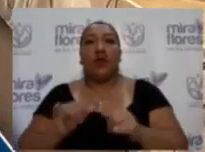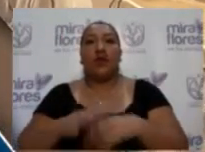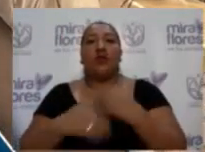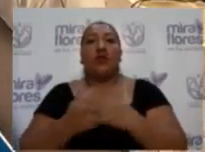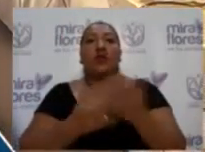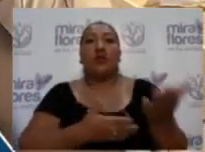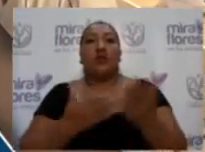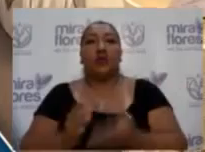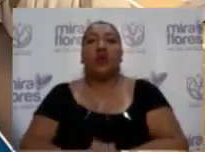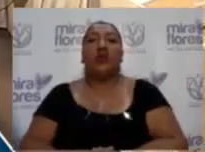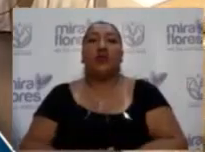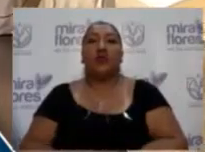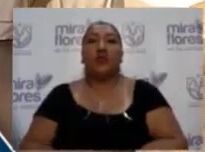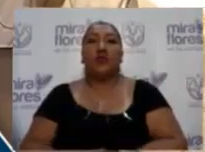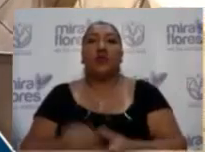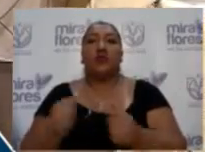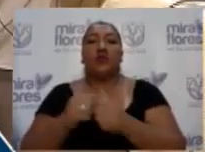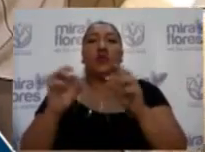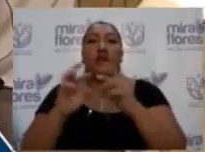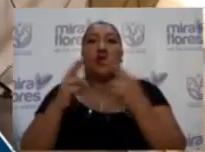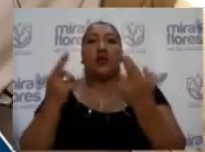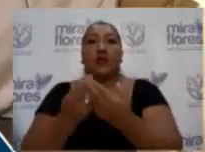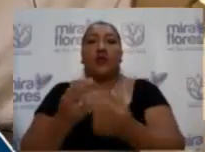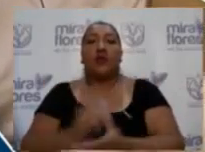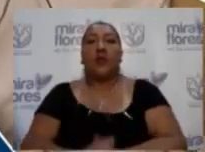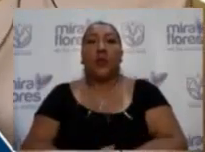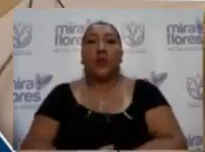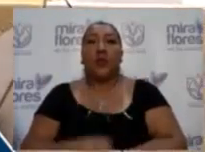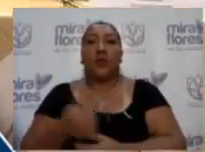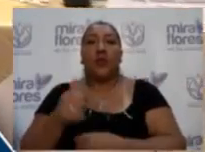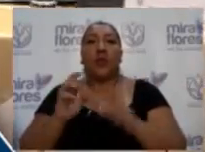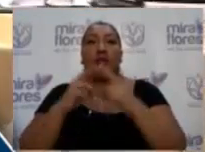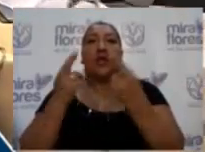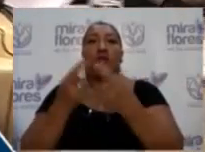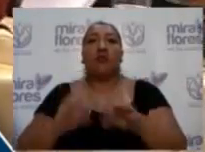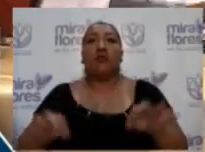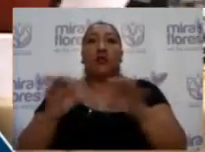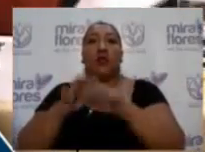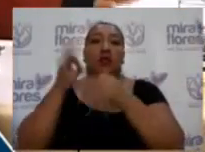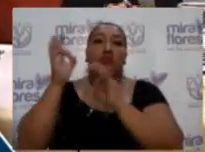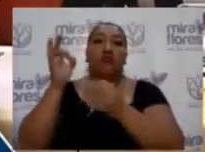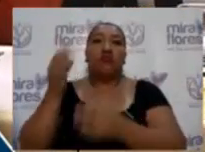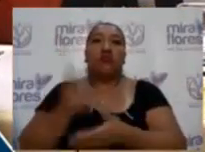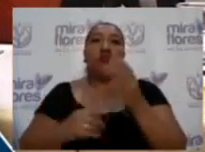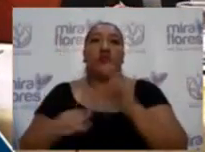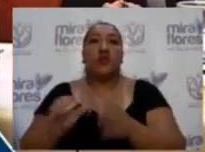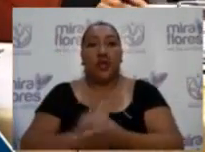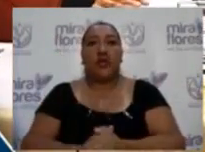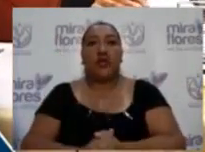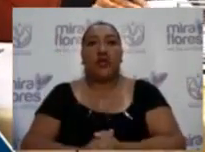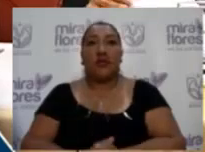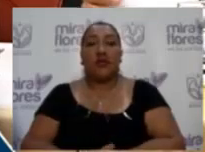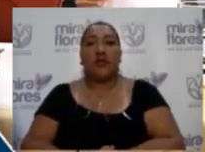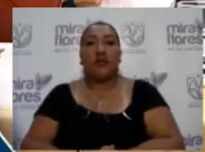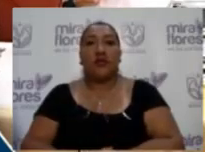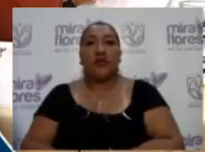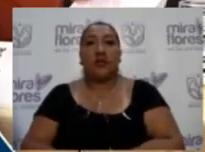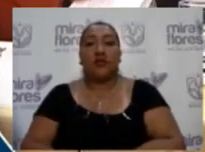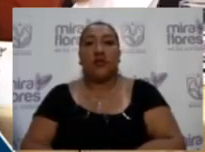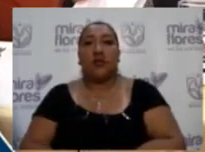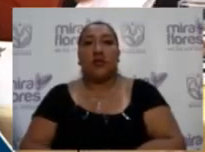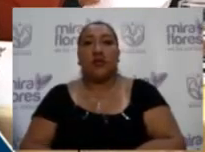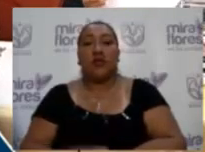después de esta sesión a la ceremonia en el Parque Villavicencio, justamente por